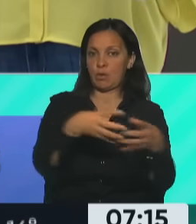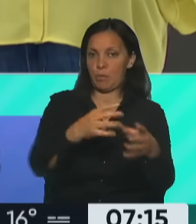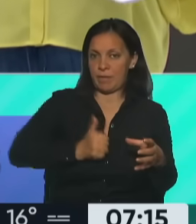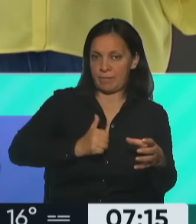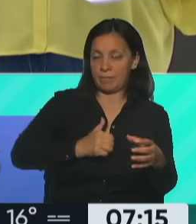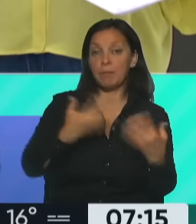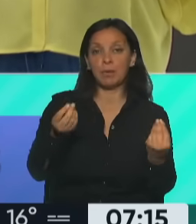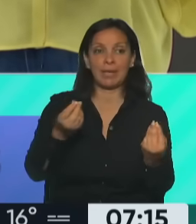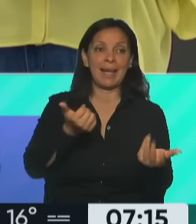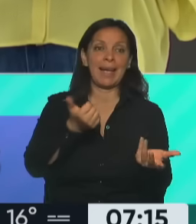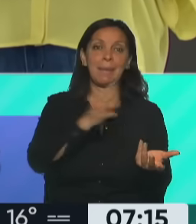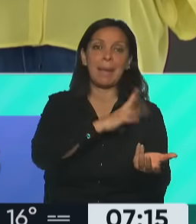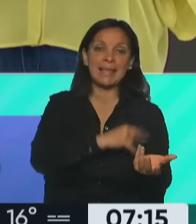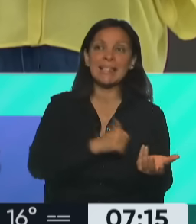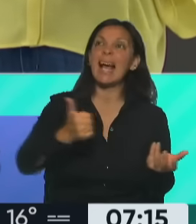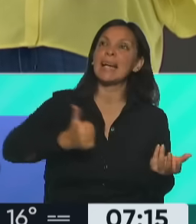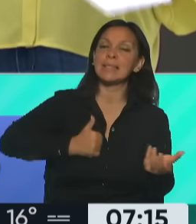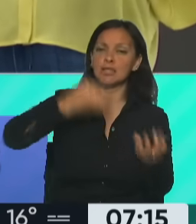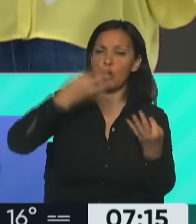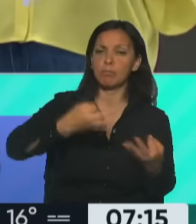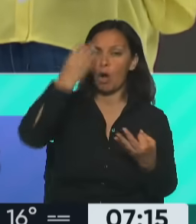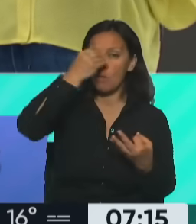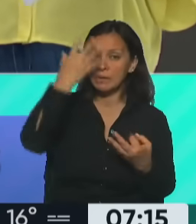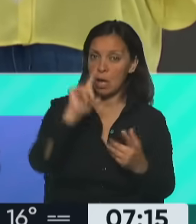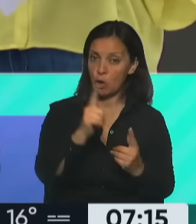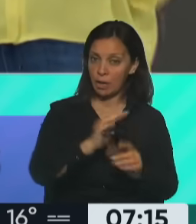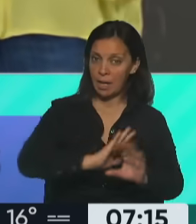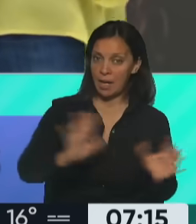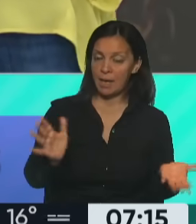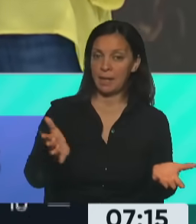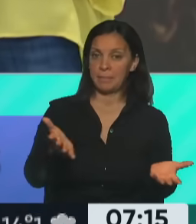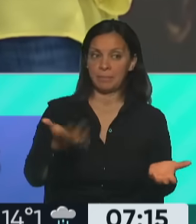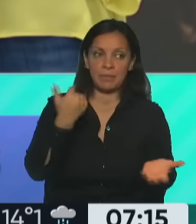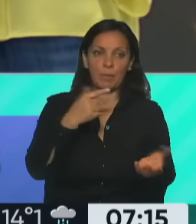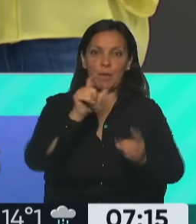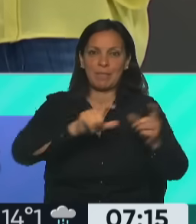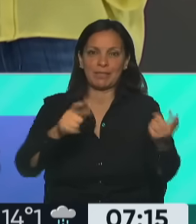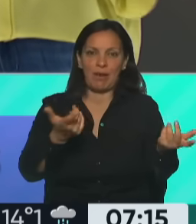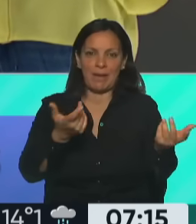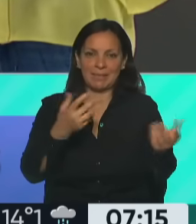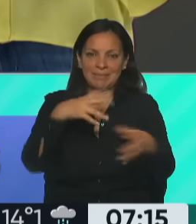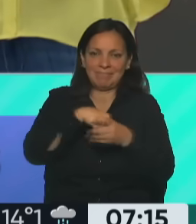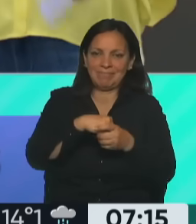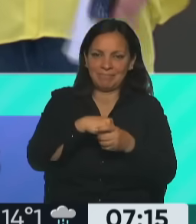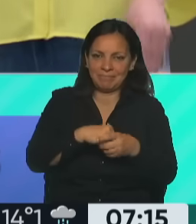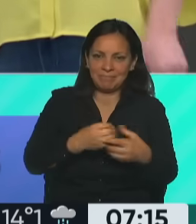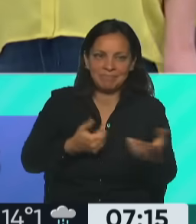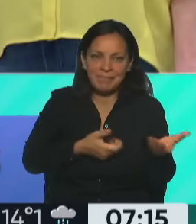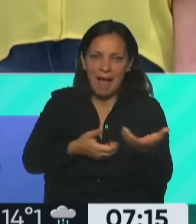que Palestina no tiene ejército, no tiene fuerzas de defensa, y nosotros sí, dice, tenemos un brazo armado. Son